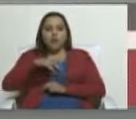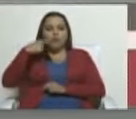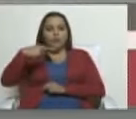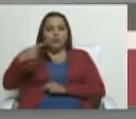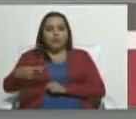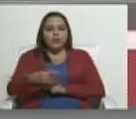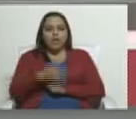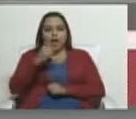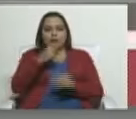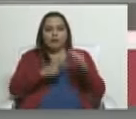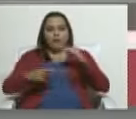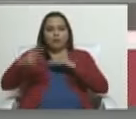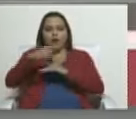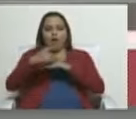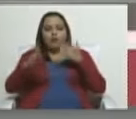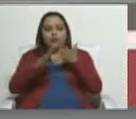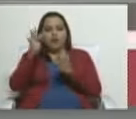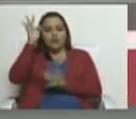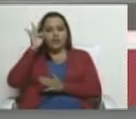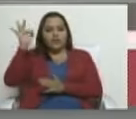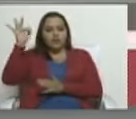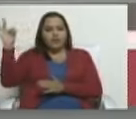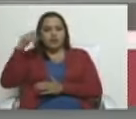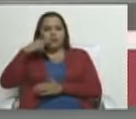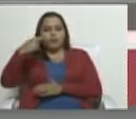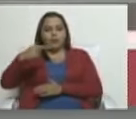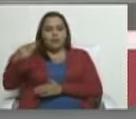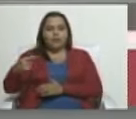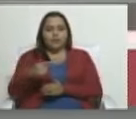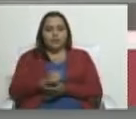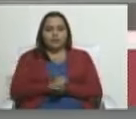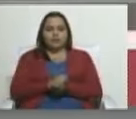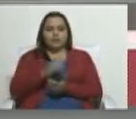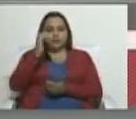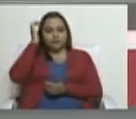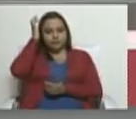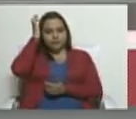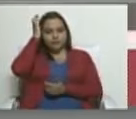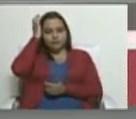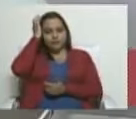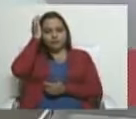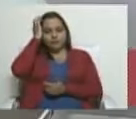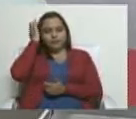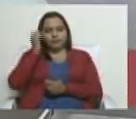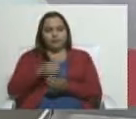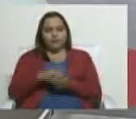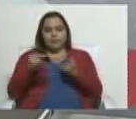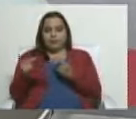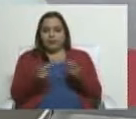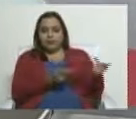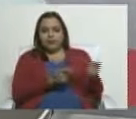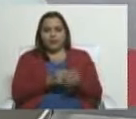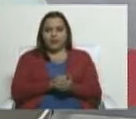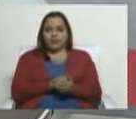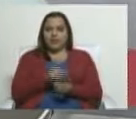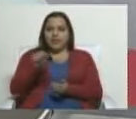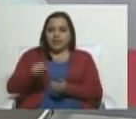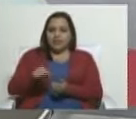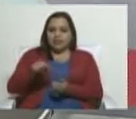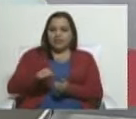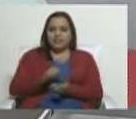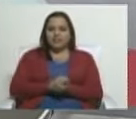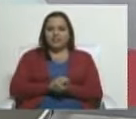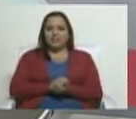un posgrado en filosofía política. Juan Eduardo Romero, corrijo. Bienvenido a nuestro programa. Gracias, Boris, a pesar del cambio de partido de